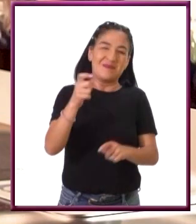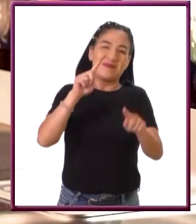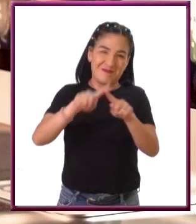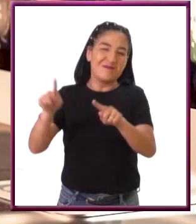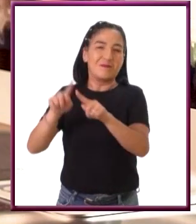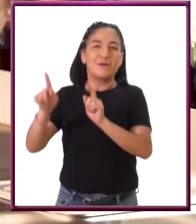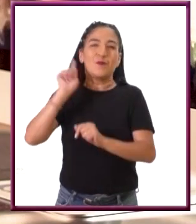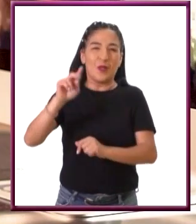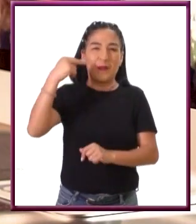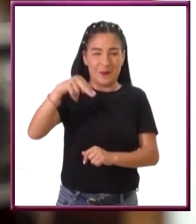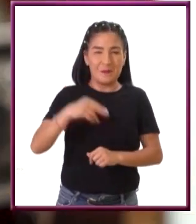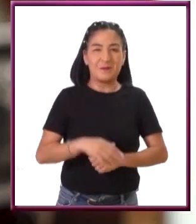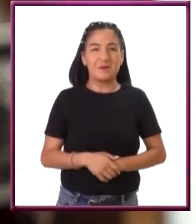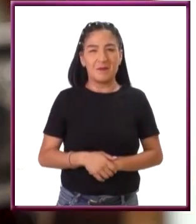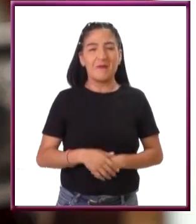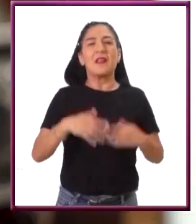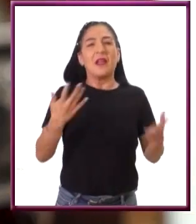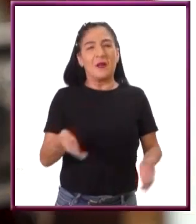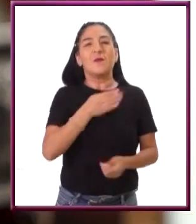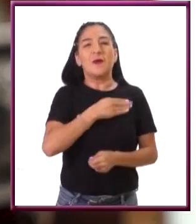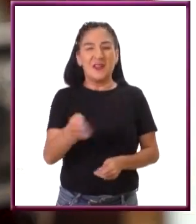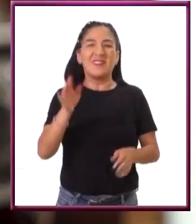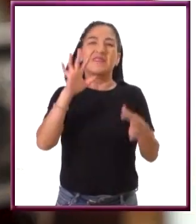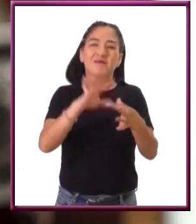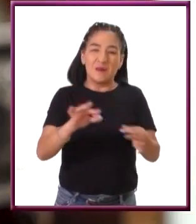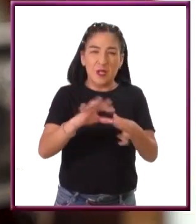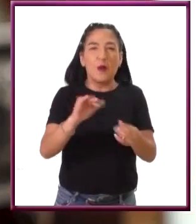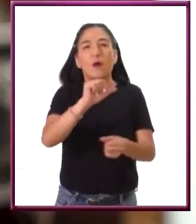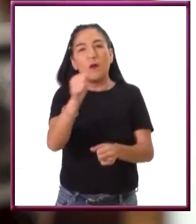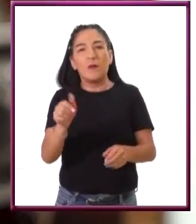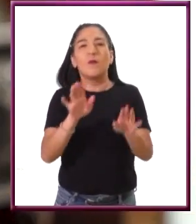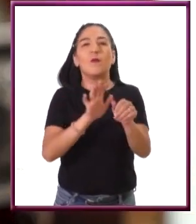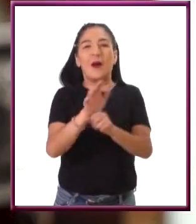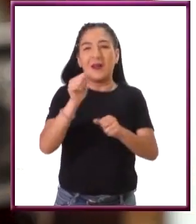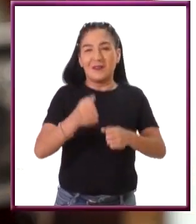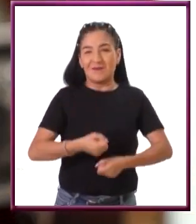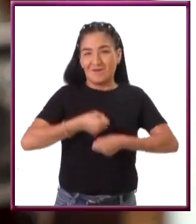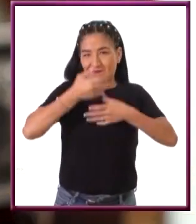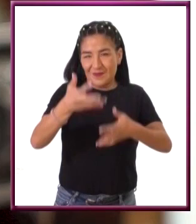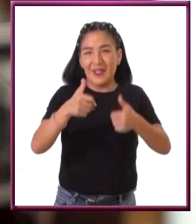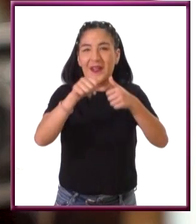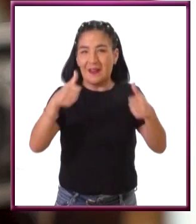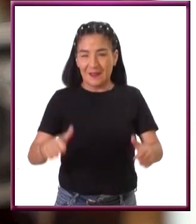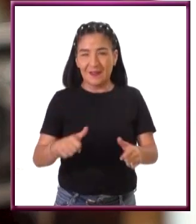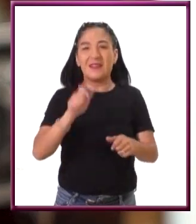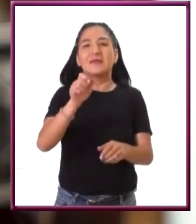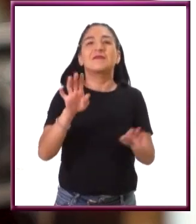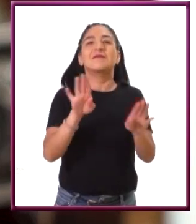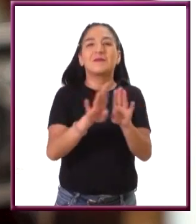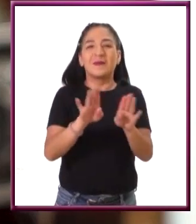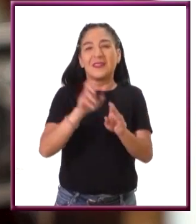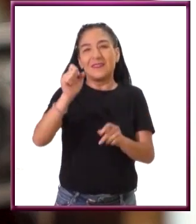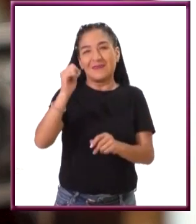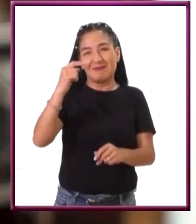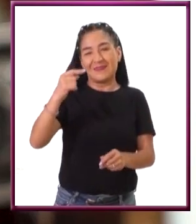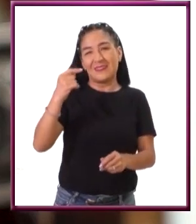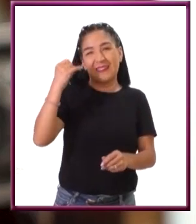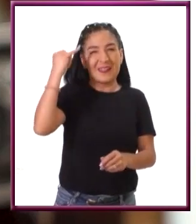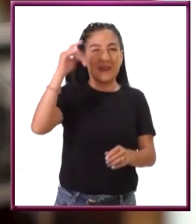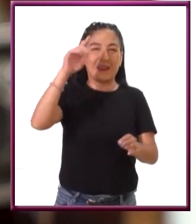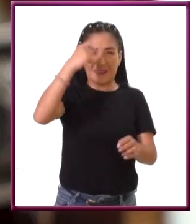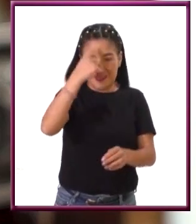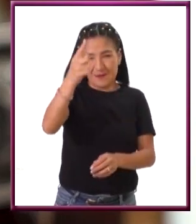y todas ellas, ¿no? Y bueno, tenemos varias expresiones artísticas, ¿no? Que sabemos que han sido creadas por mujeres